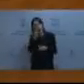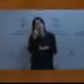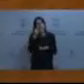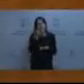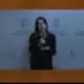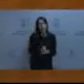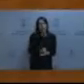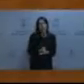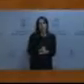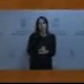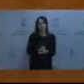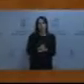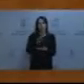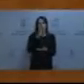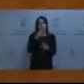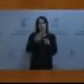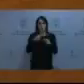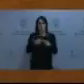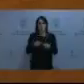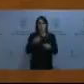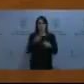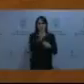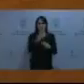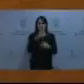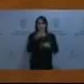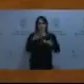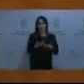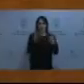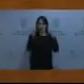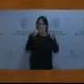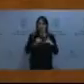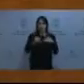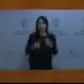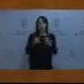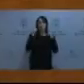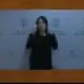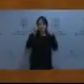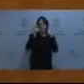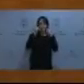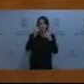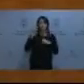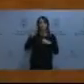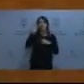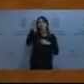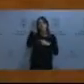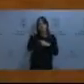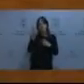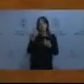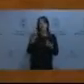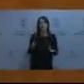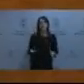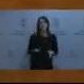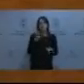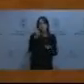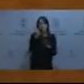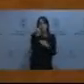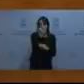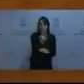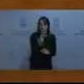tenemos lo que debíamos tener, por lo menos vamos a apoyar una iniciativa que, ya digo, puede